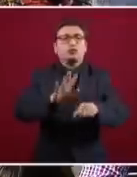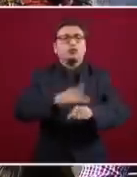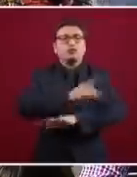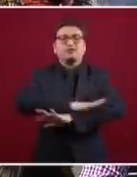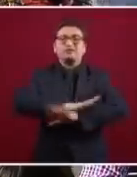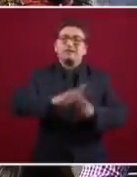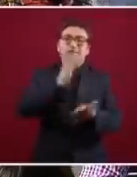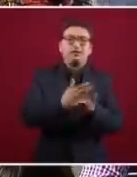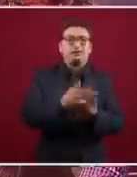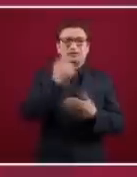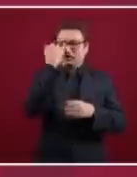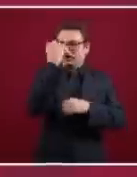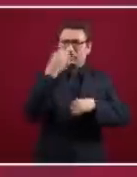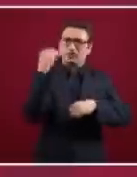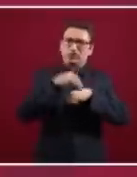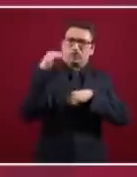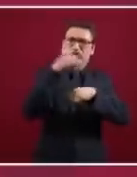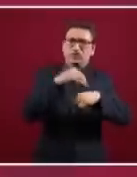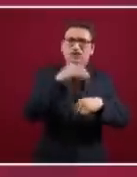basta de amarillismo